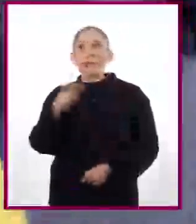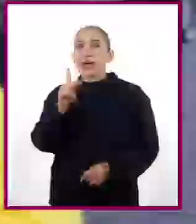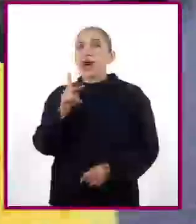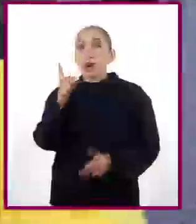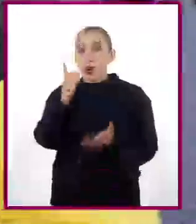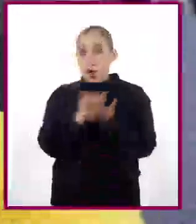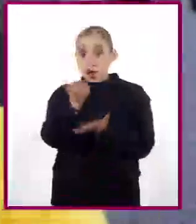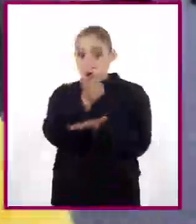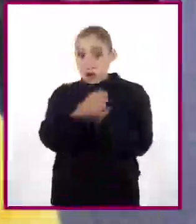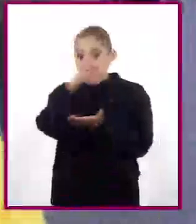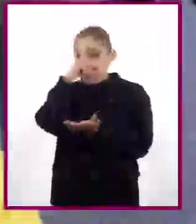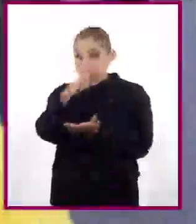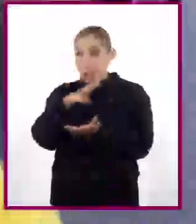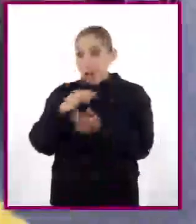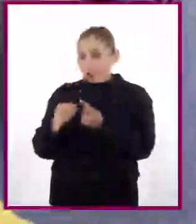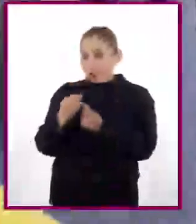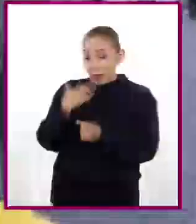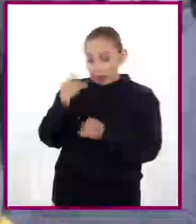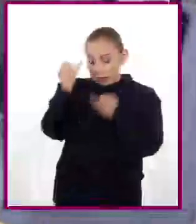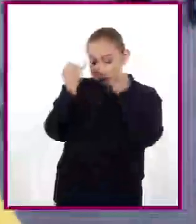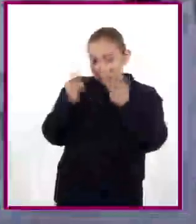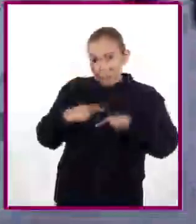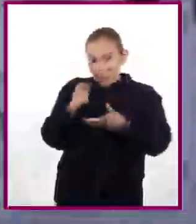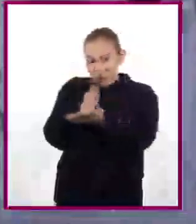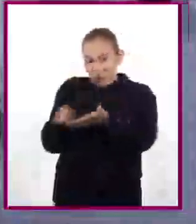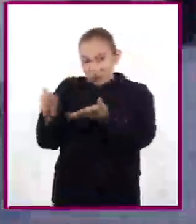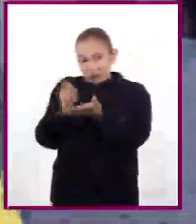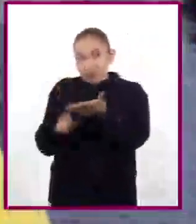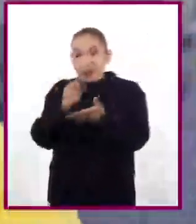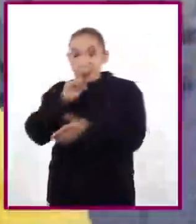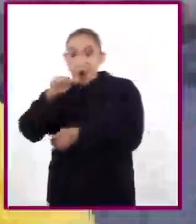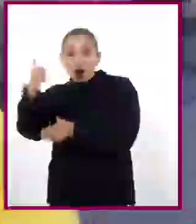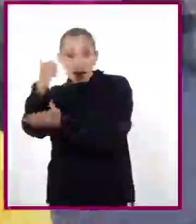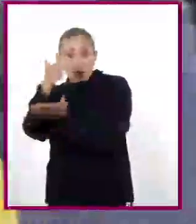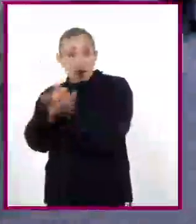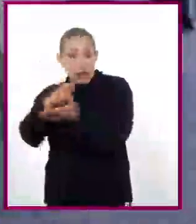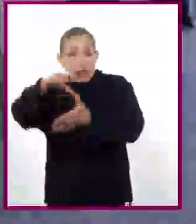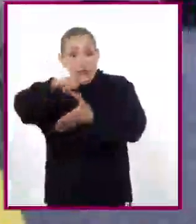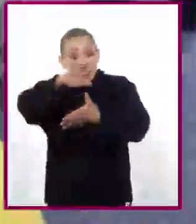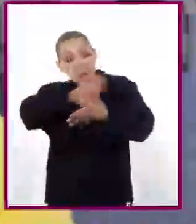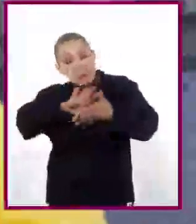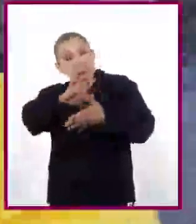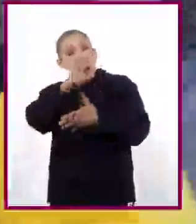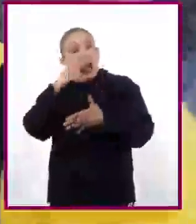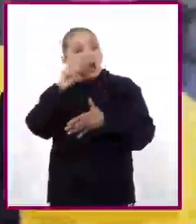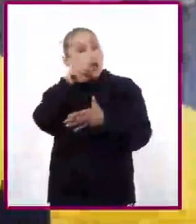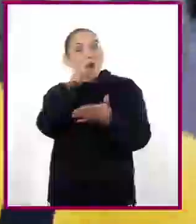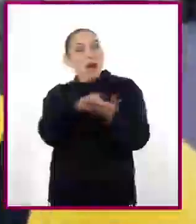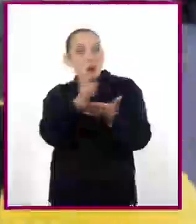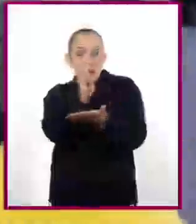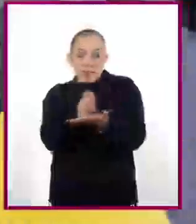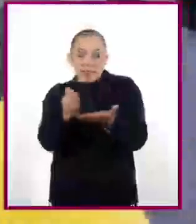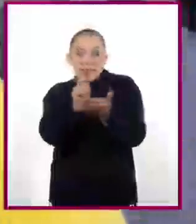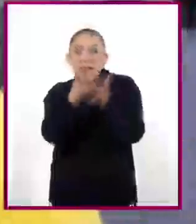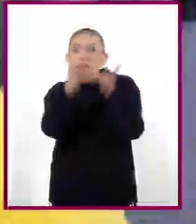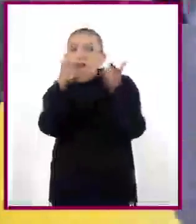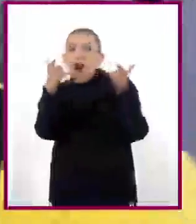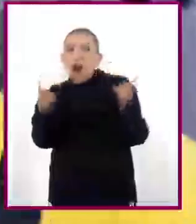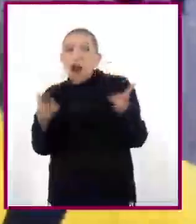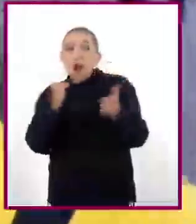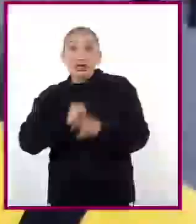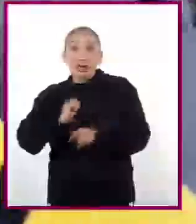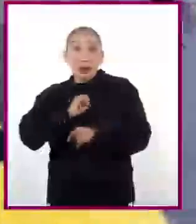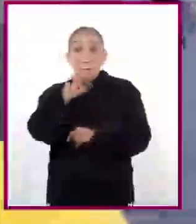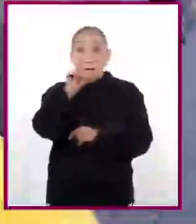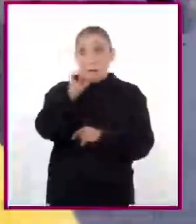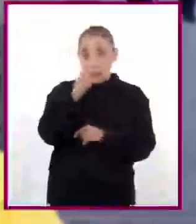no solo la Ciudad de México ha inspirado a grandes autores. También otras ciudades de Latinoamérica han sido escenarios de novelas y cuentos en el siglo